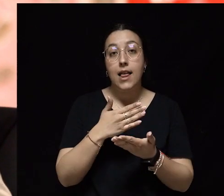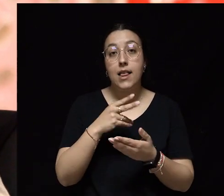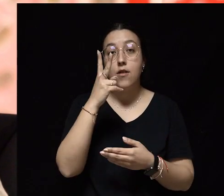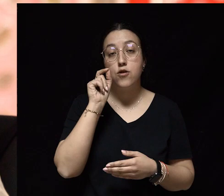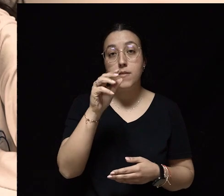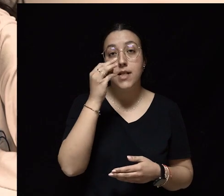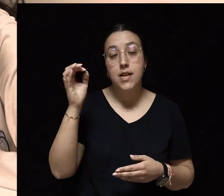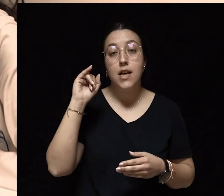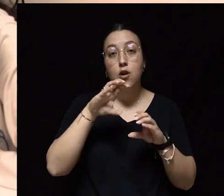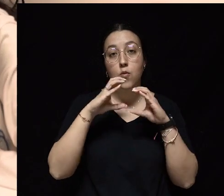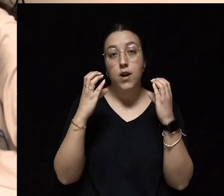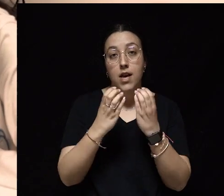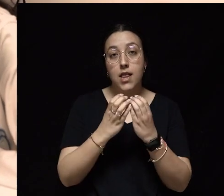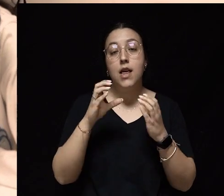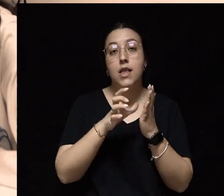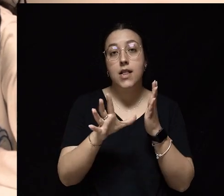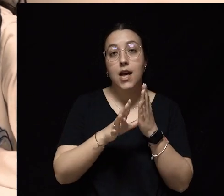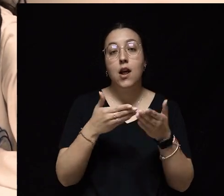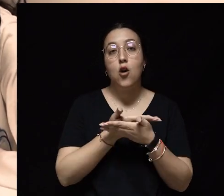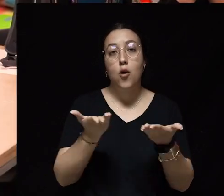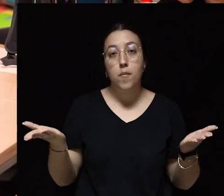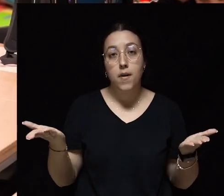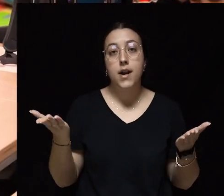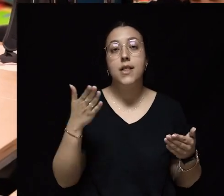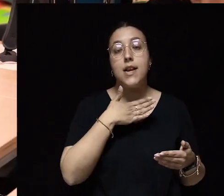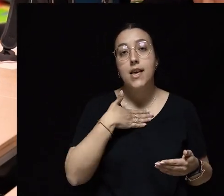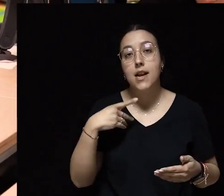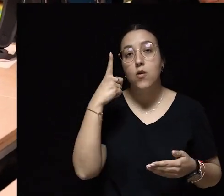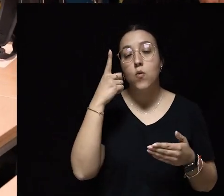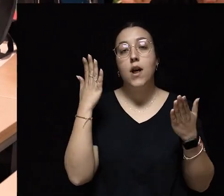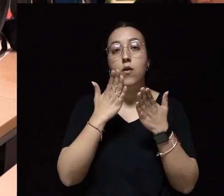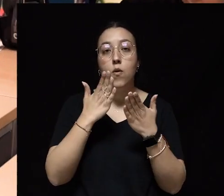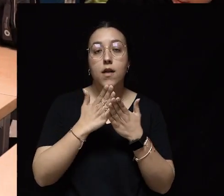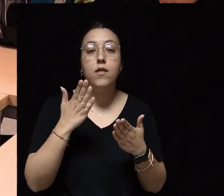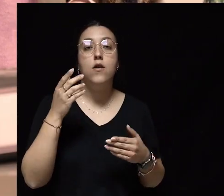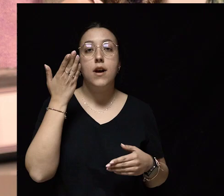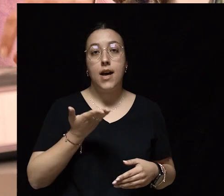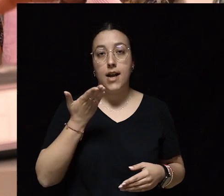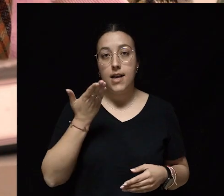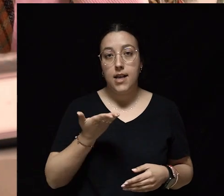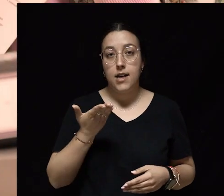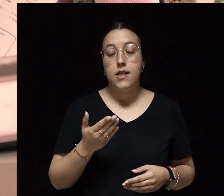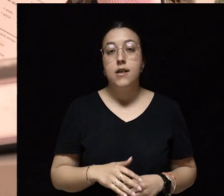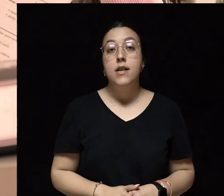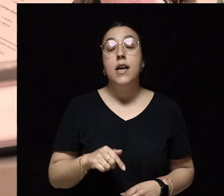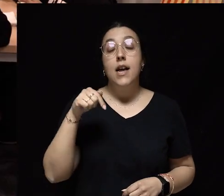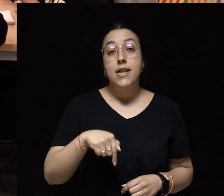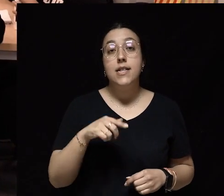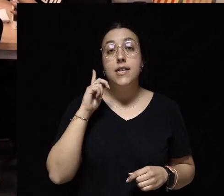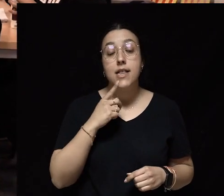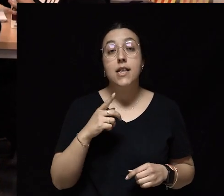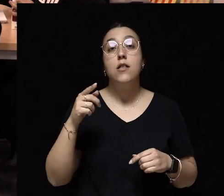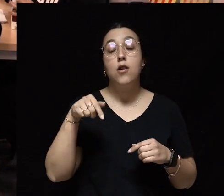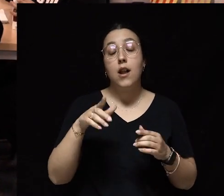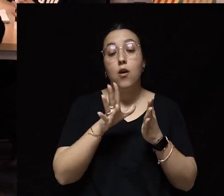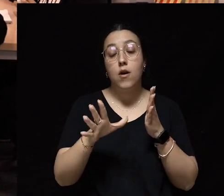2030 y Comunidad Gitana comparten en espíritu y en toda su extensión dicho anhelo. En este sentido, la